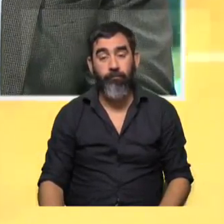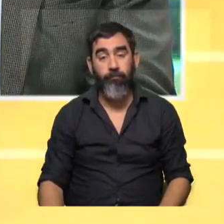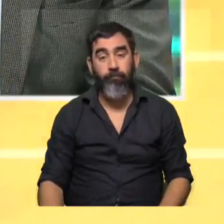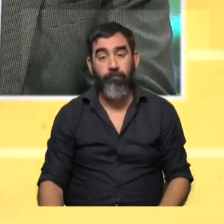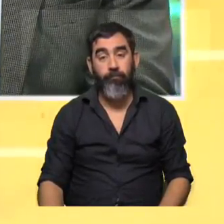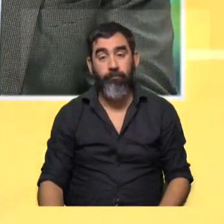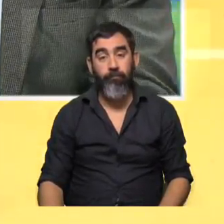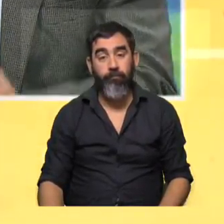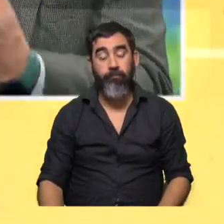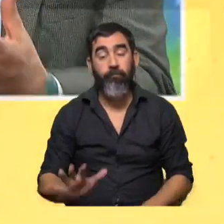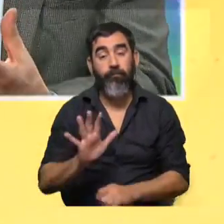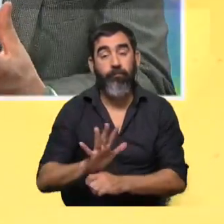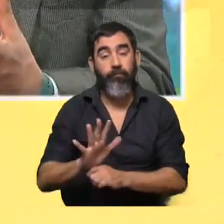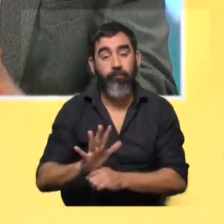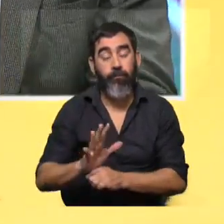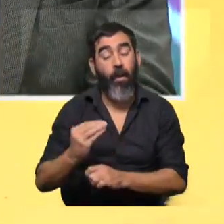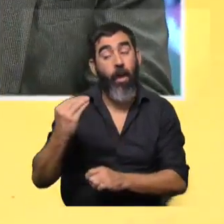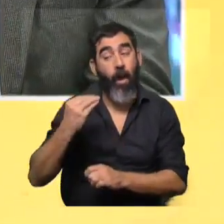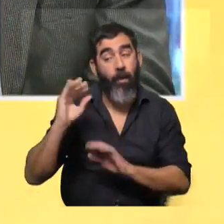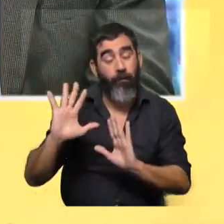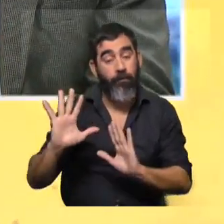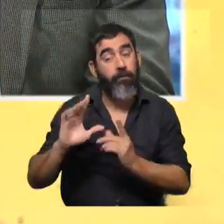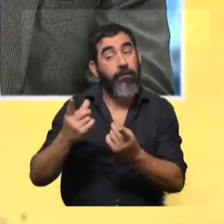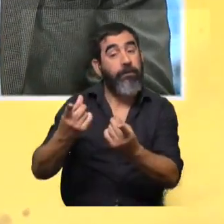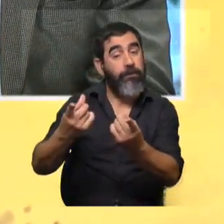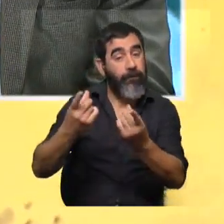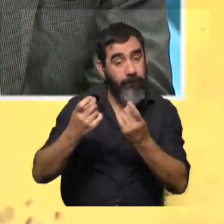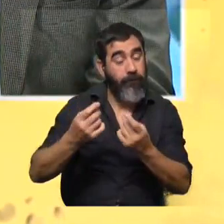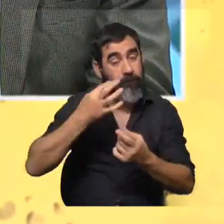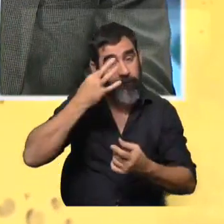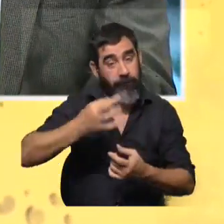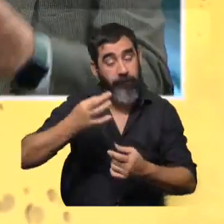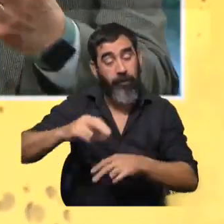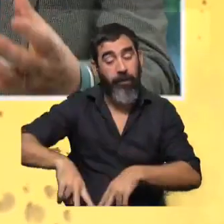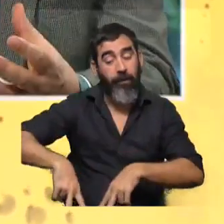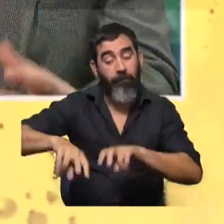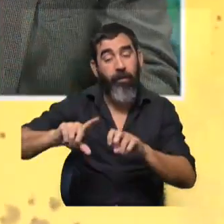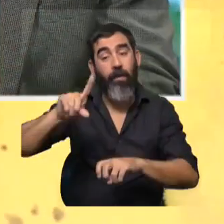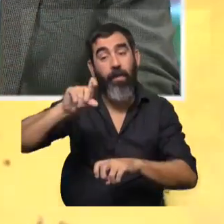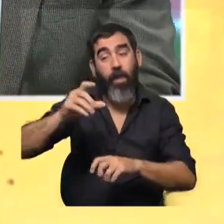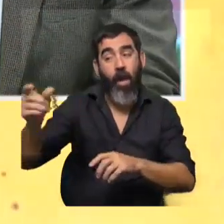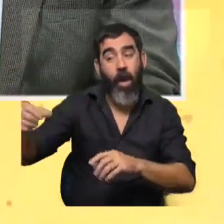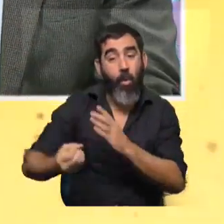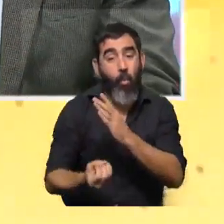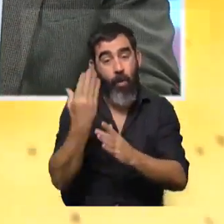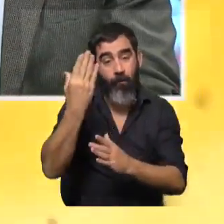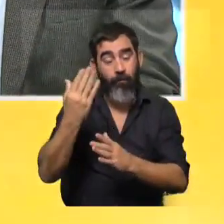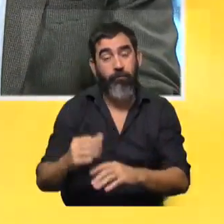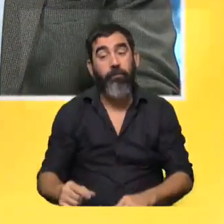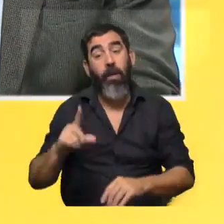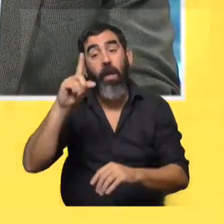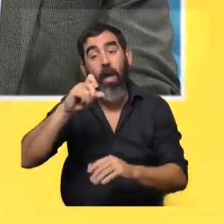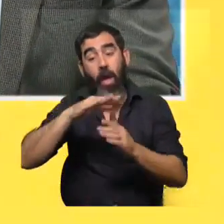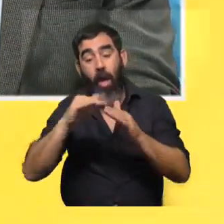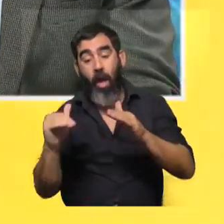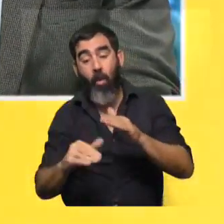de alguna manera reclamado la necesidad de estudiar nuevas fuentes de agua, y creo que el agua subterránea